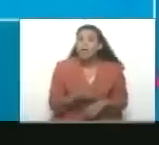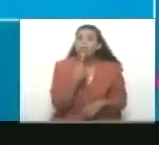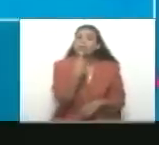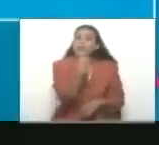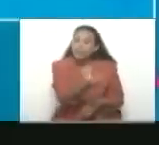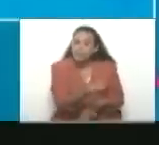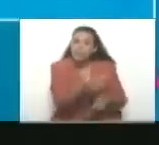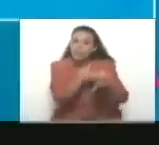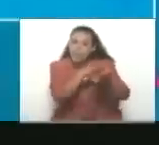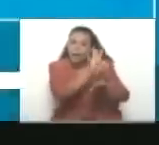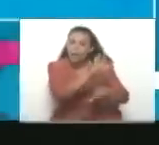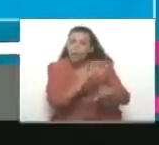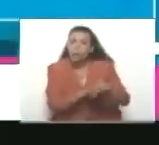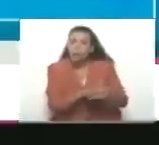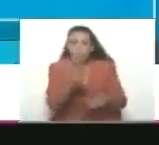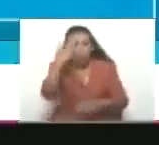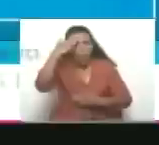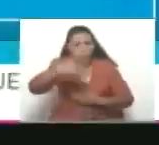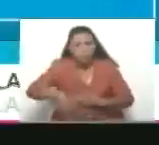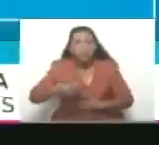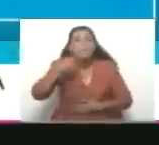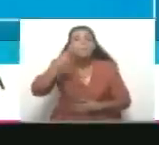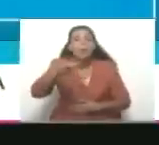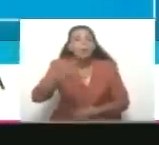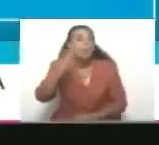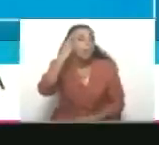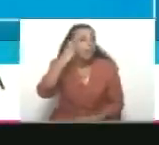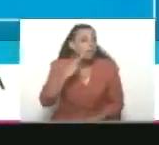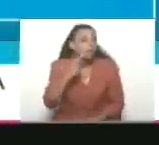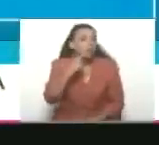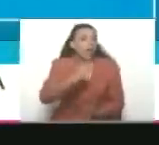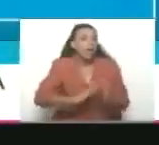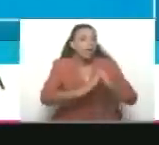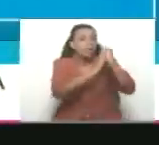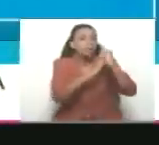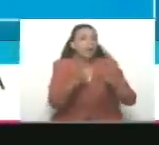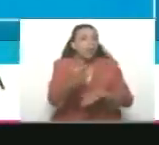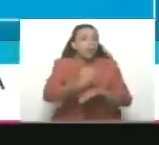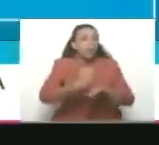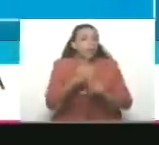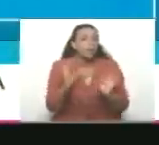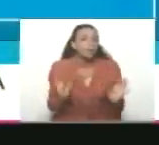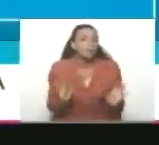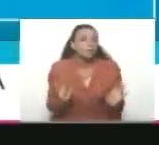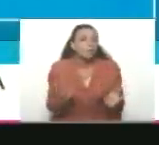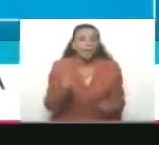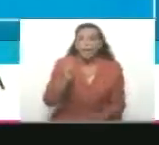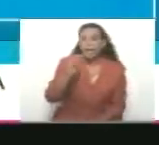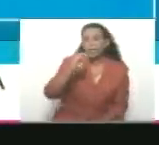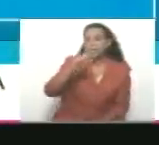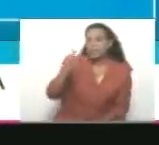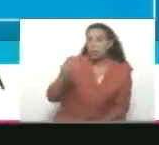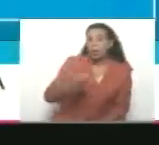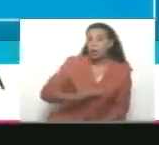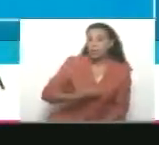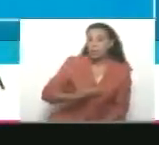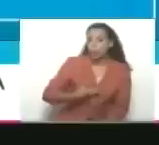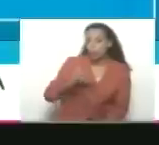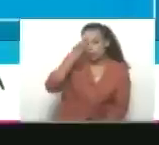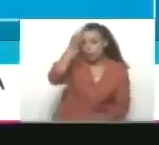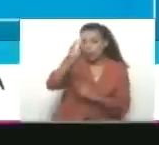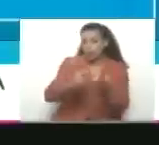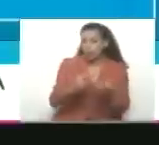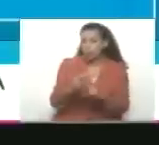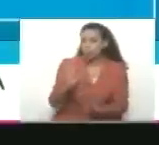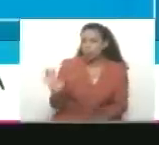digo Tú eres el comandante político de Bolívar verdad tienes a Tito Oviedo que es el alcalde de Puerto ord un